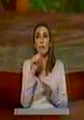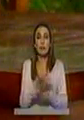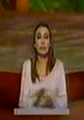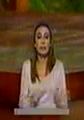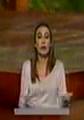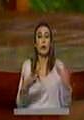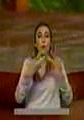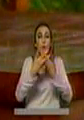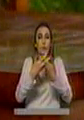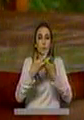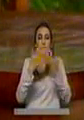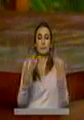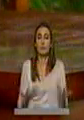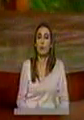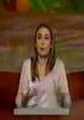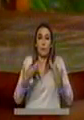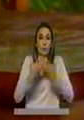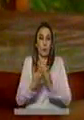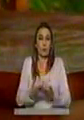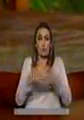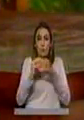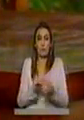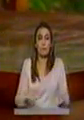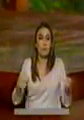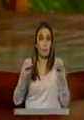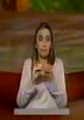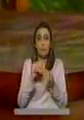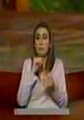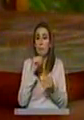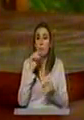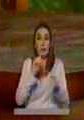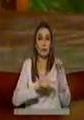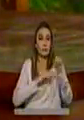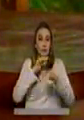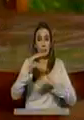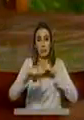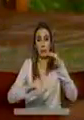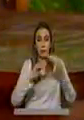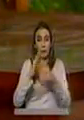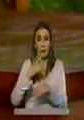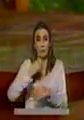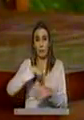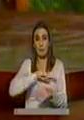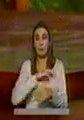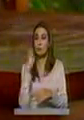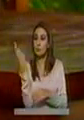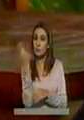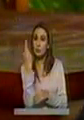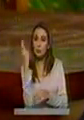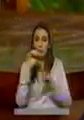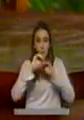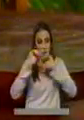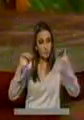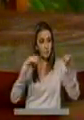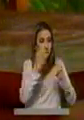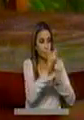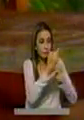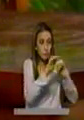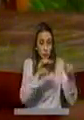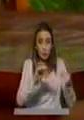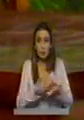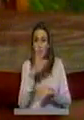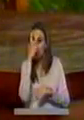unión. Tenemos que unirnos para poder caminar juntos todos. Nosotros no podemos competir entre hoteleros ni